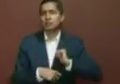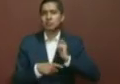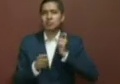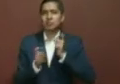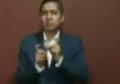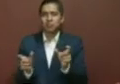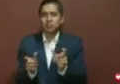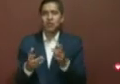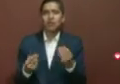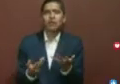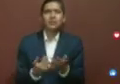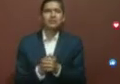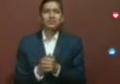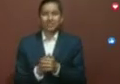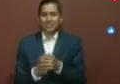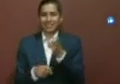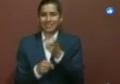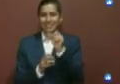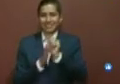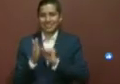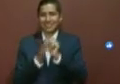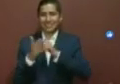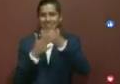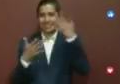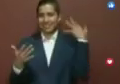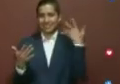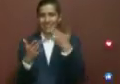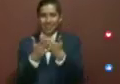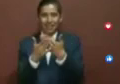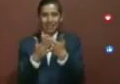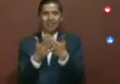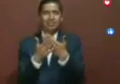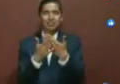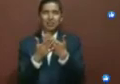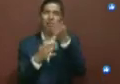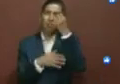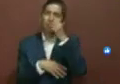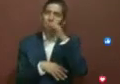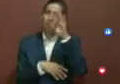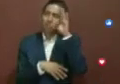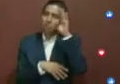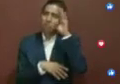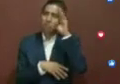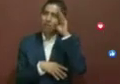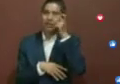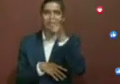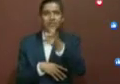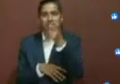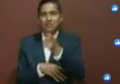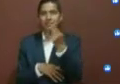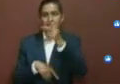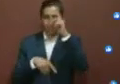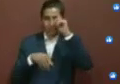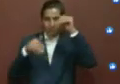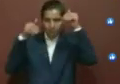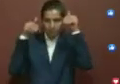más comentado en los últimos meses y semanas, valdría la pena. Ahí sí yo creo que debe de